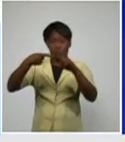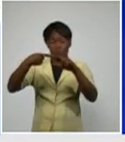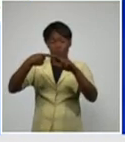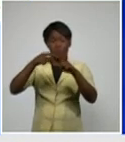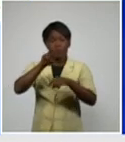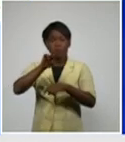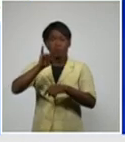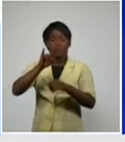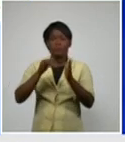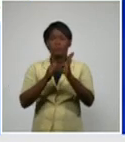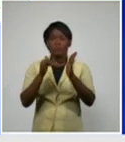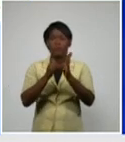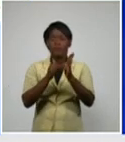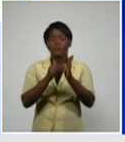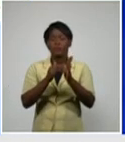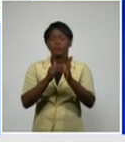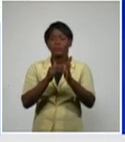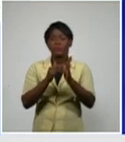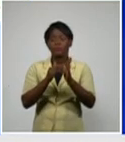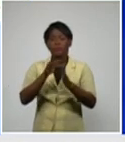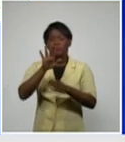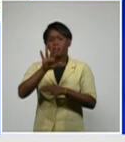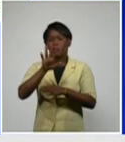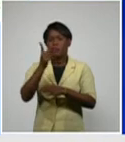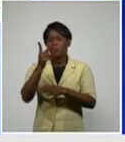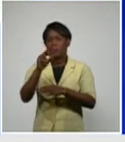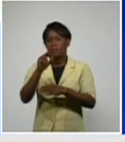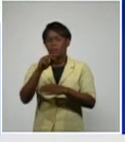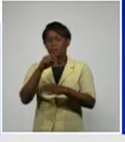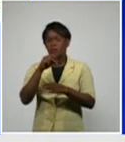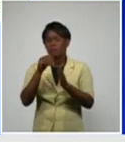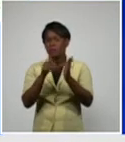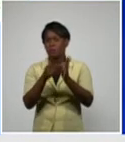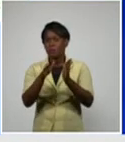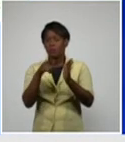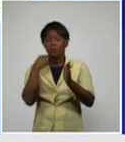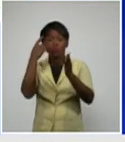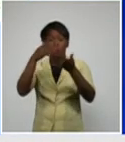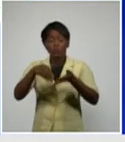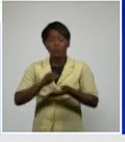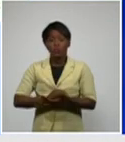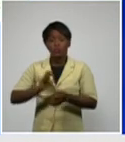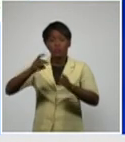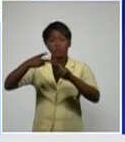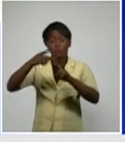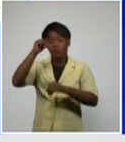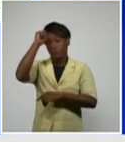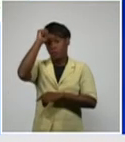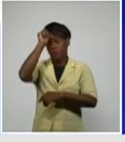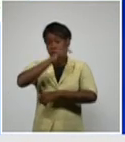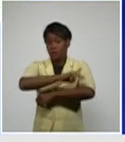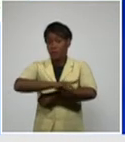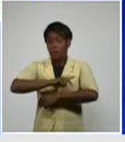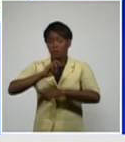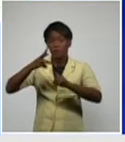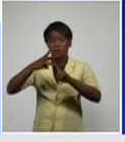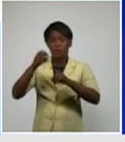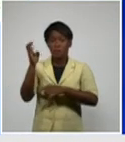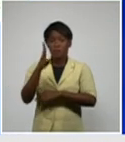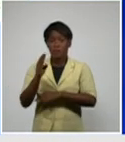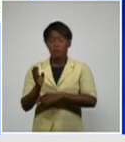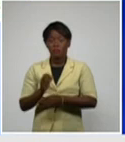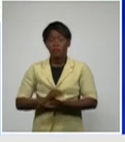de 520.000 fallecidos. Le sigue la India, le sigue Brasil,